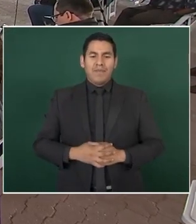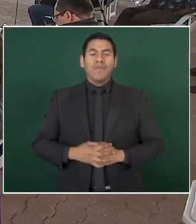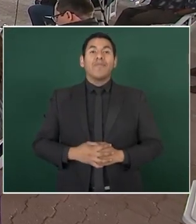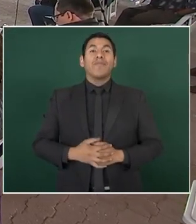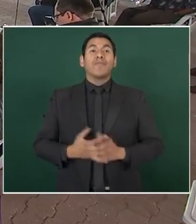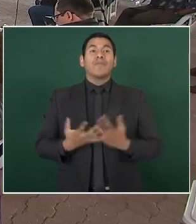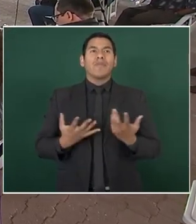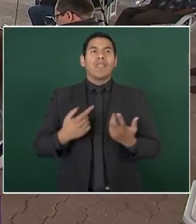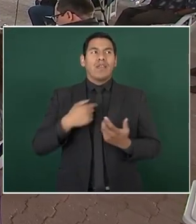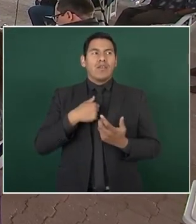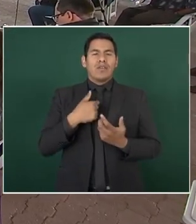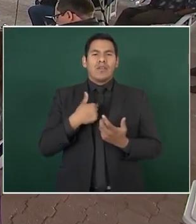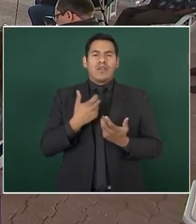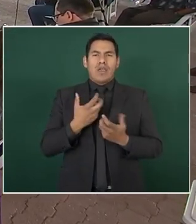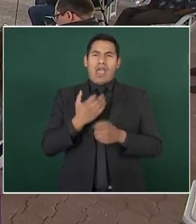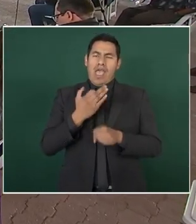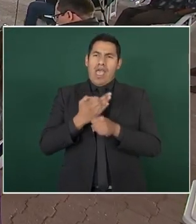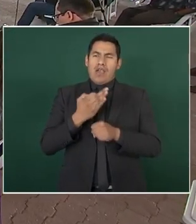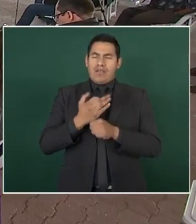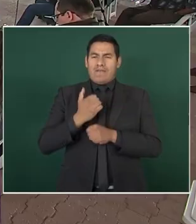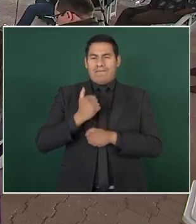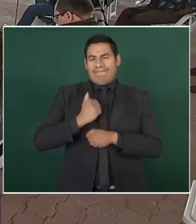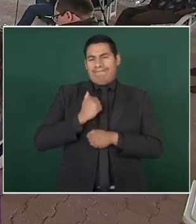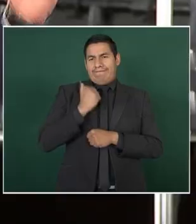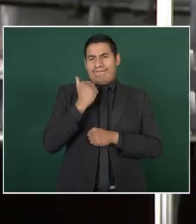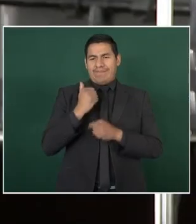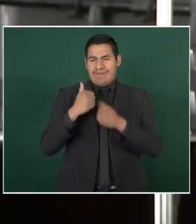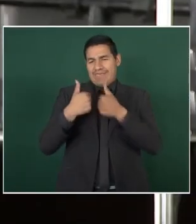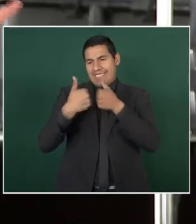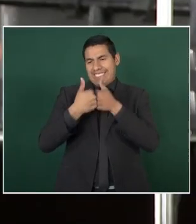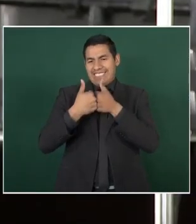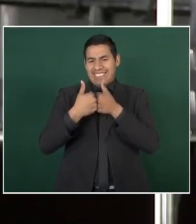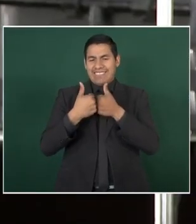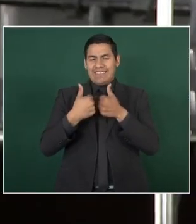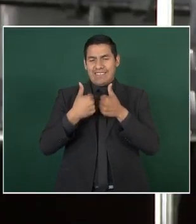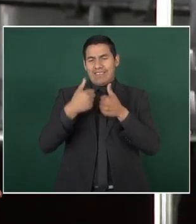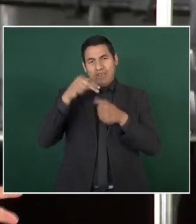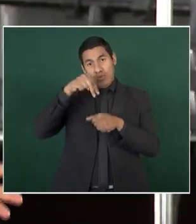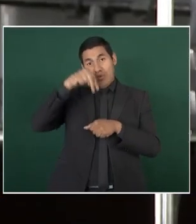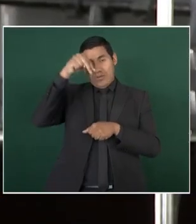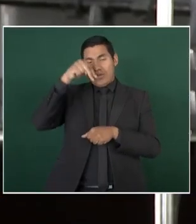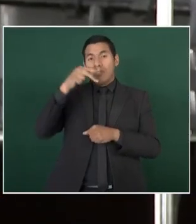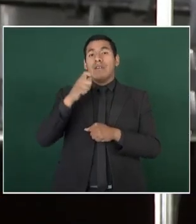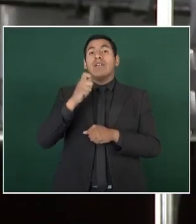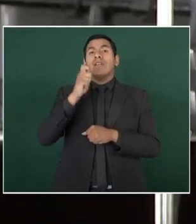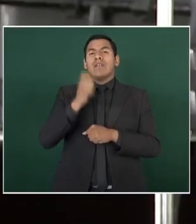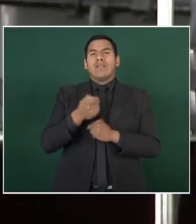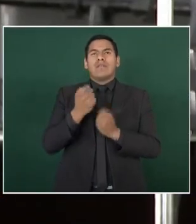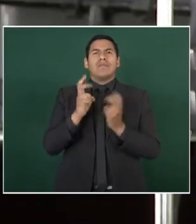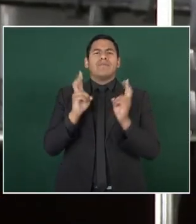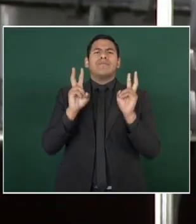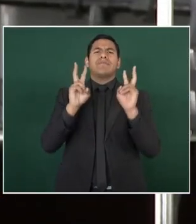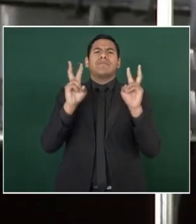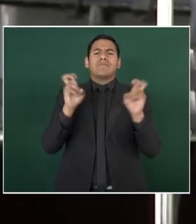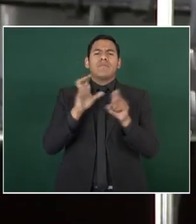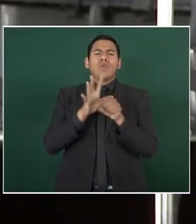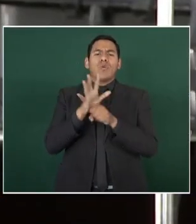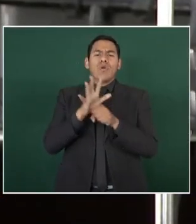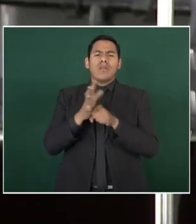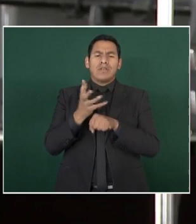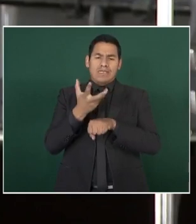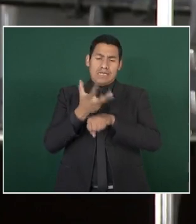Señor presidente, quiero aprovechar que estamos aquí en la frontera del país, en la frontera norte, para tocar el tema de Estados